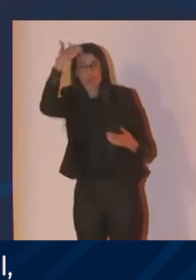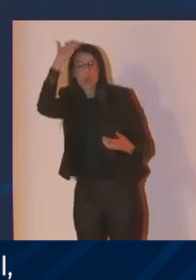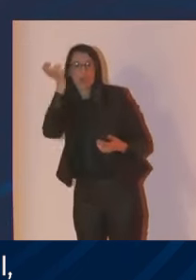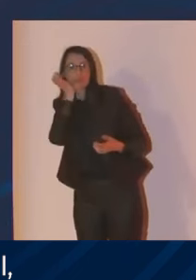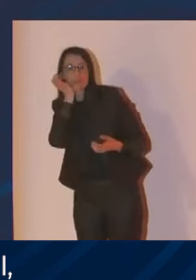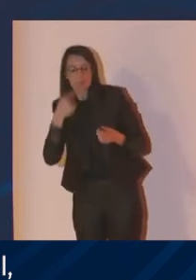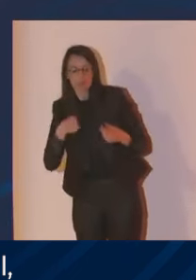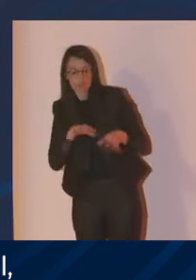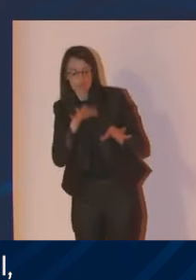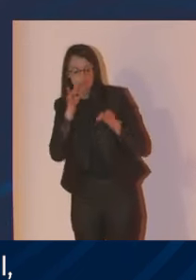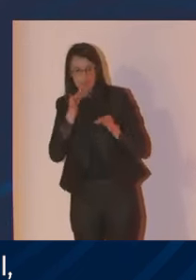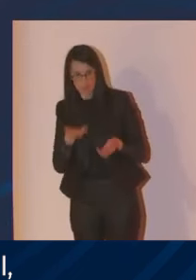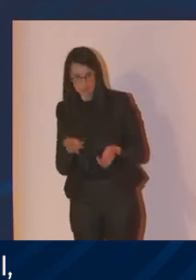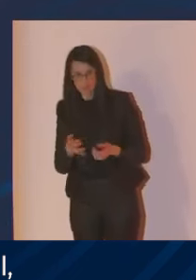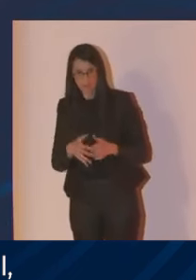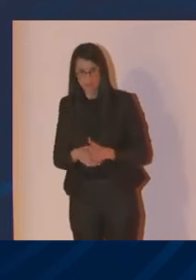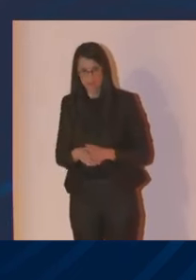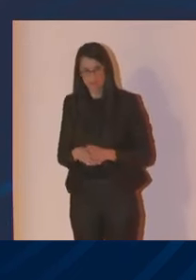Arenal.